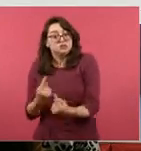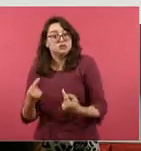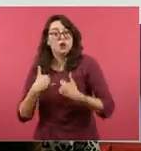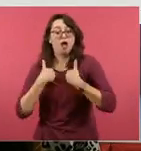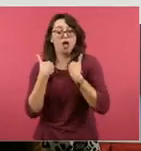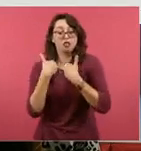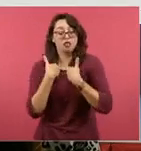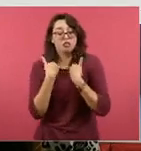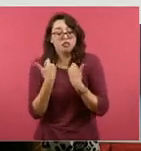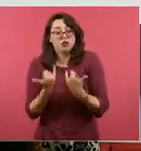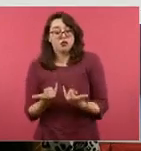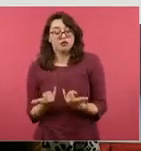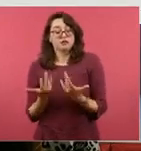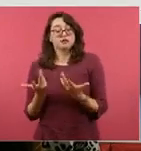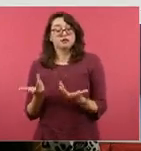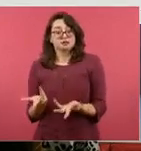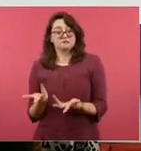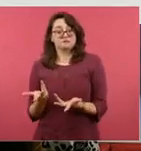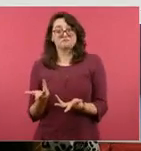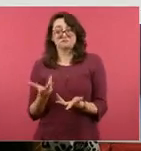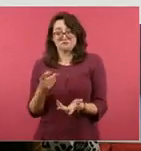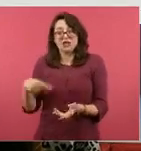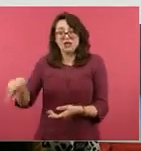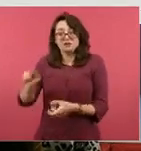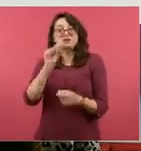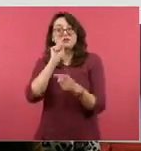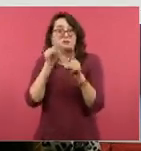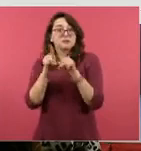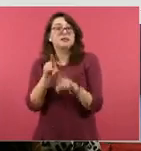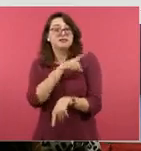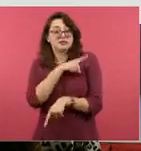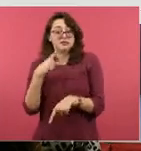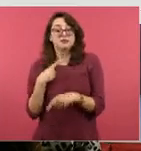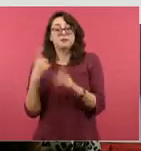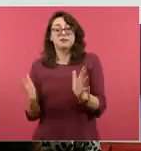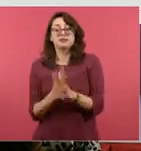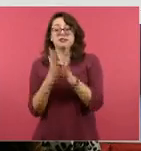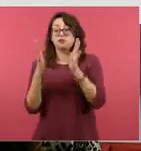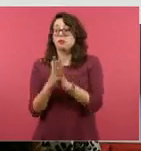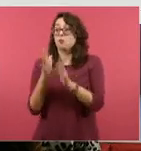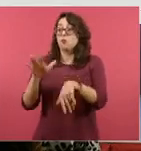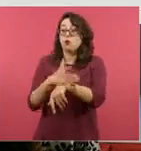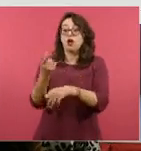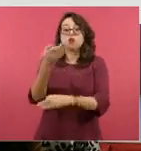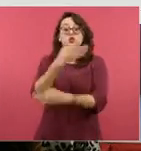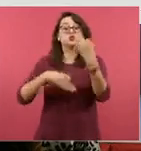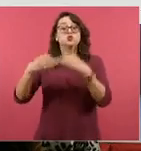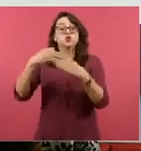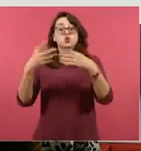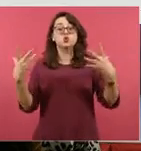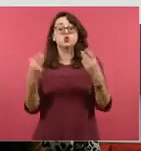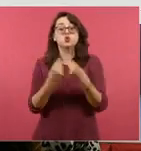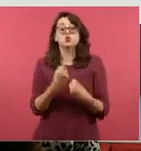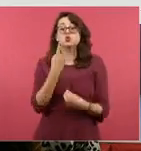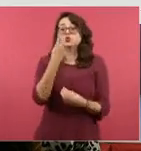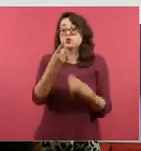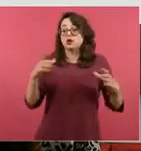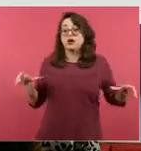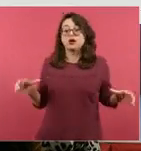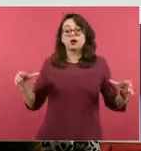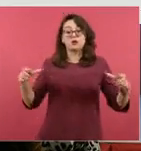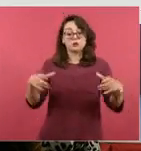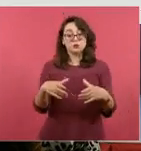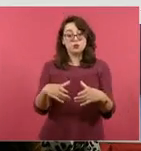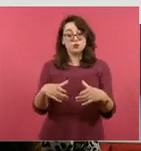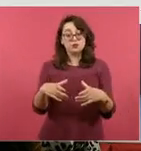caso los adolescentes ahorita que se están formando. Y cuando hablamos de comunidad, no es algo que sea extraño.